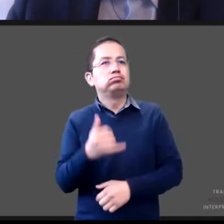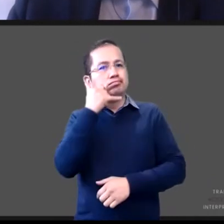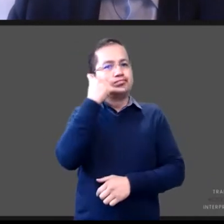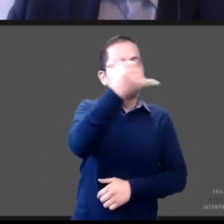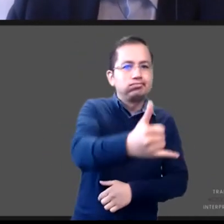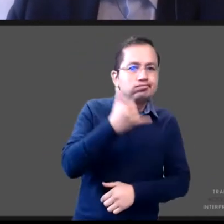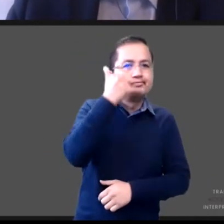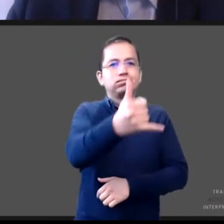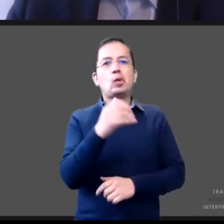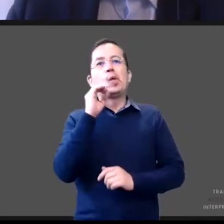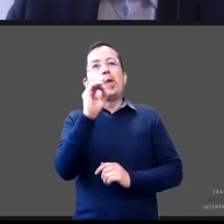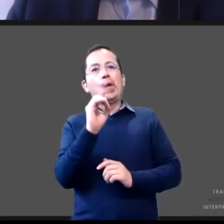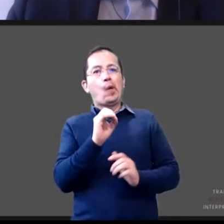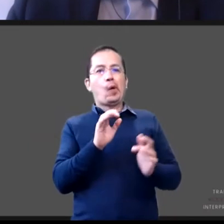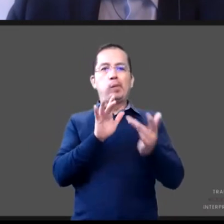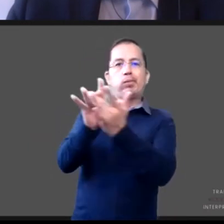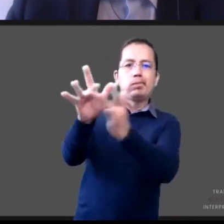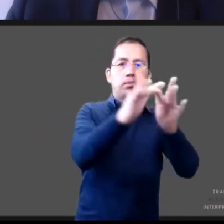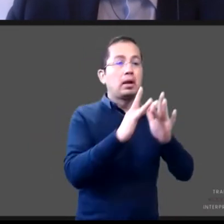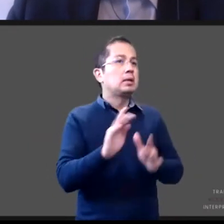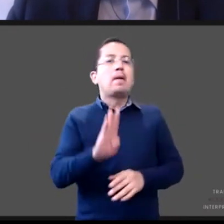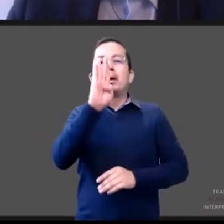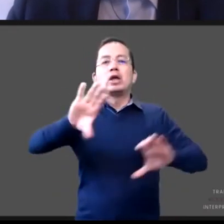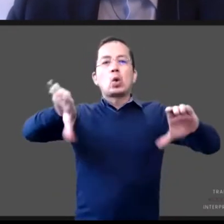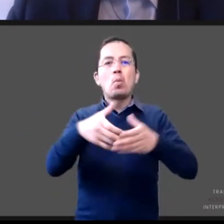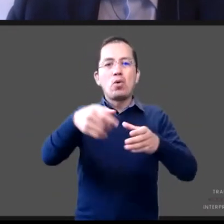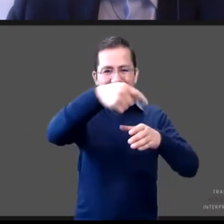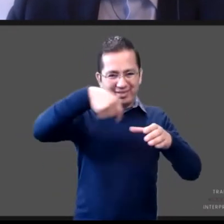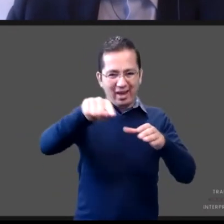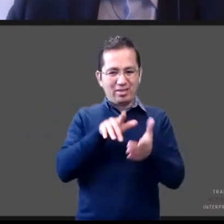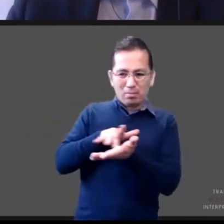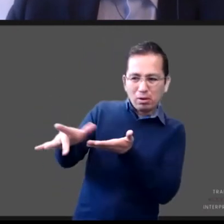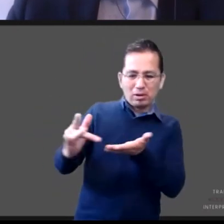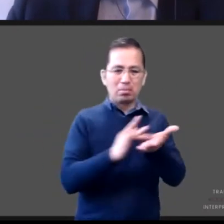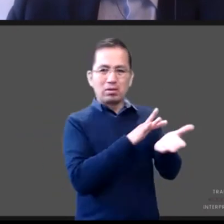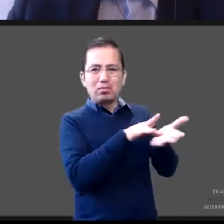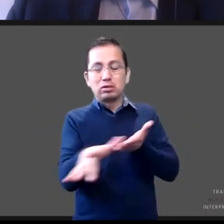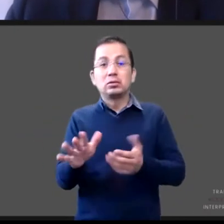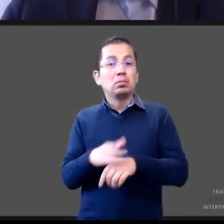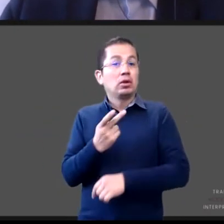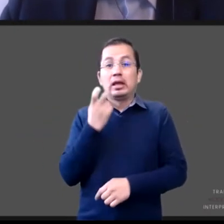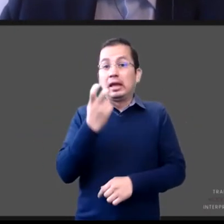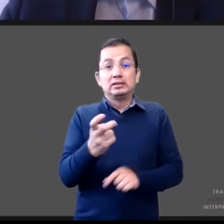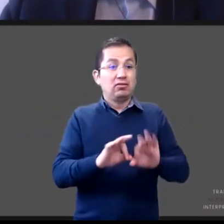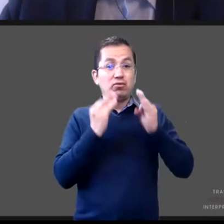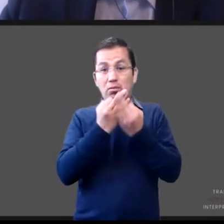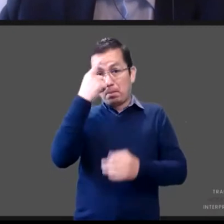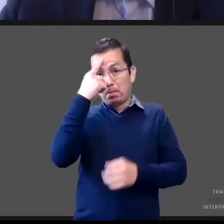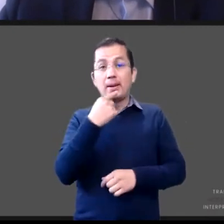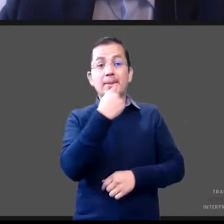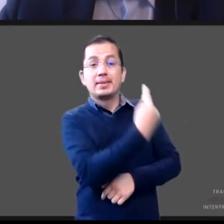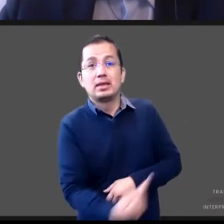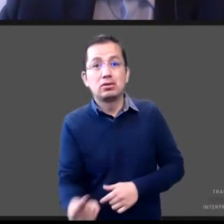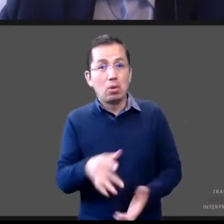carácter comunitario. Tenemos que volver a darles peso, porque solo a través de ellas vamos a llegar a las niñas y niños